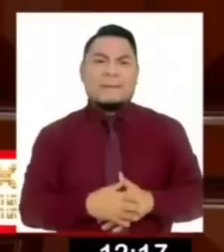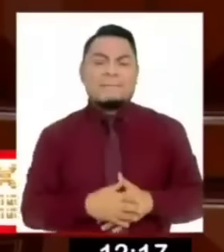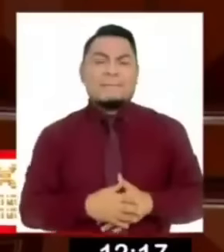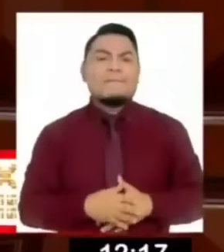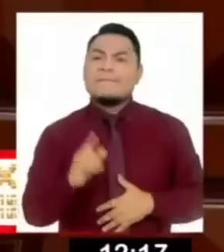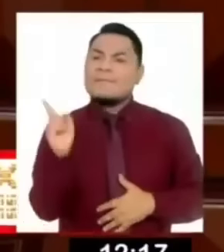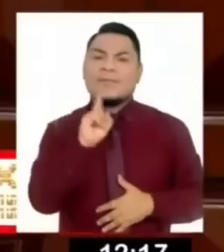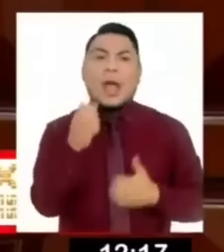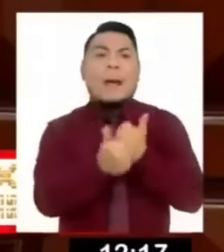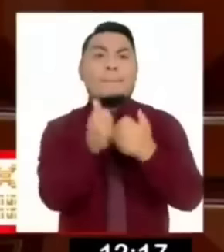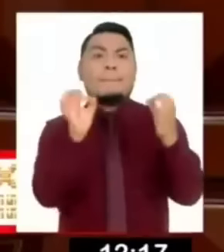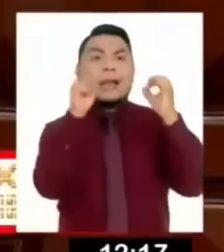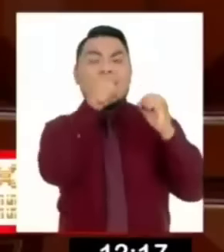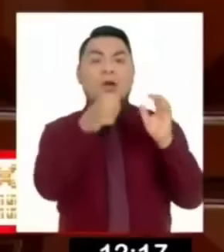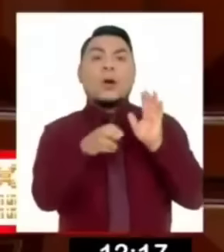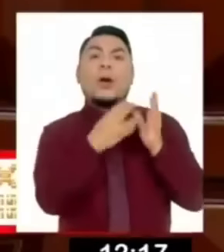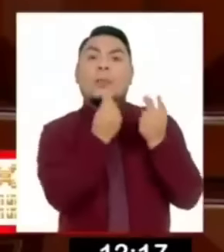no lo es.